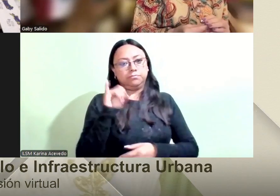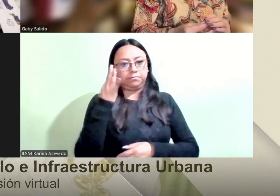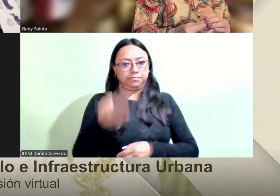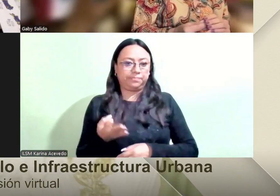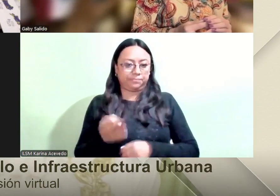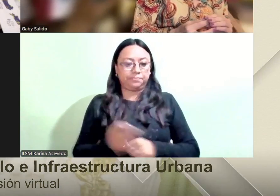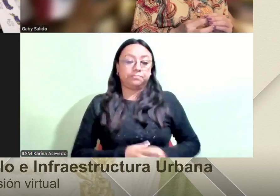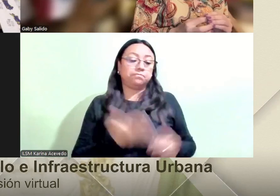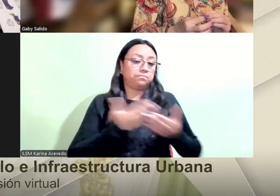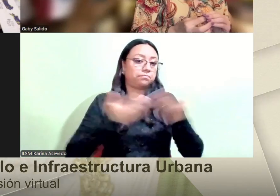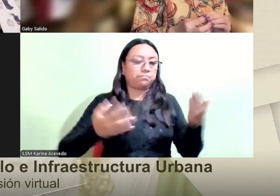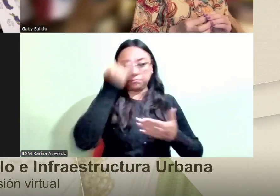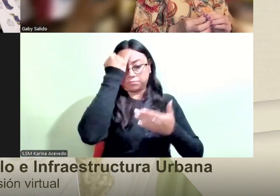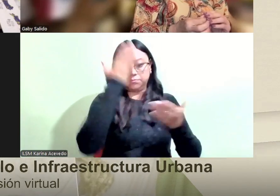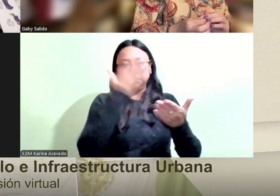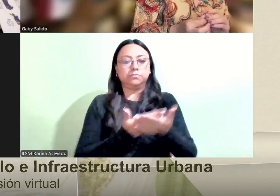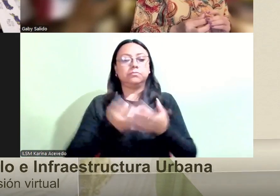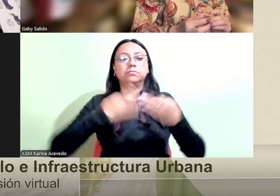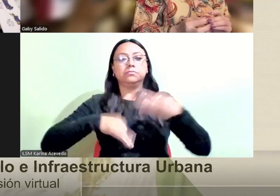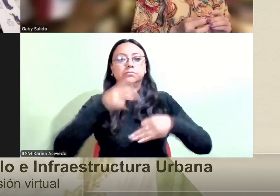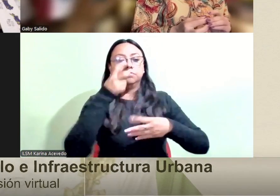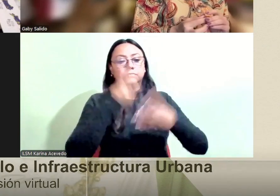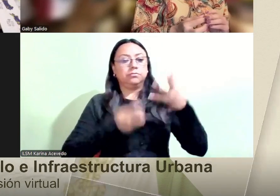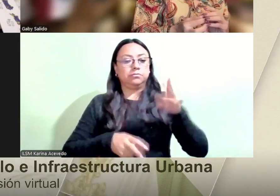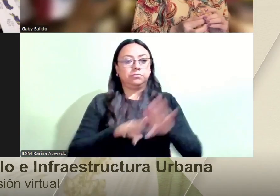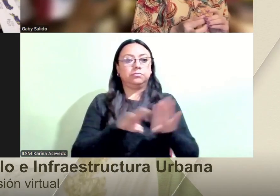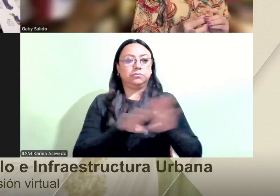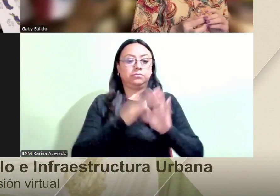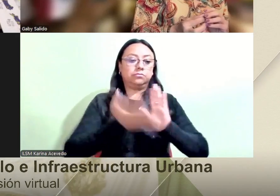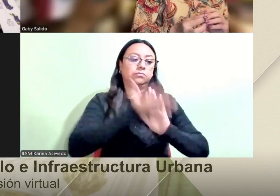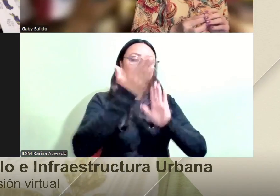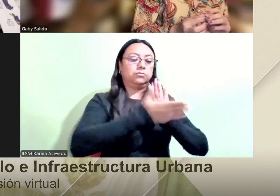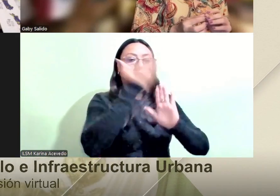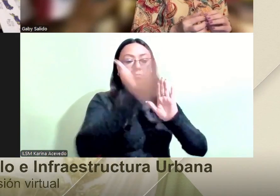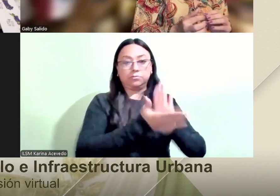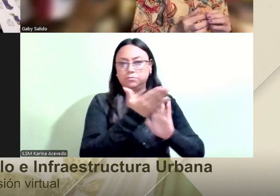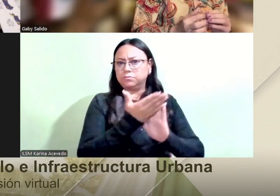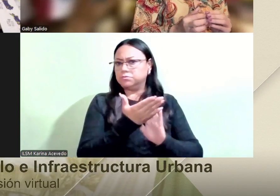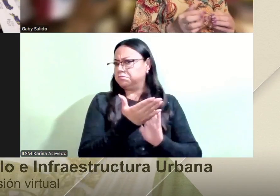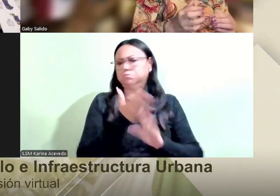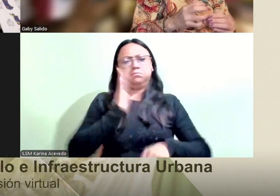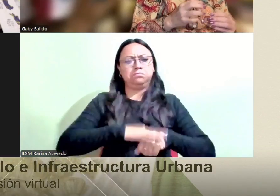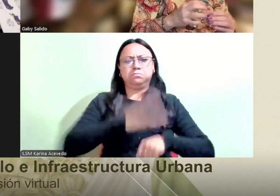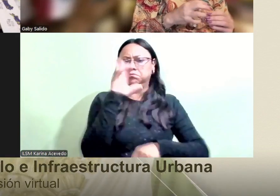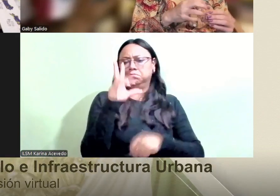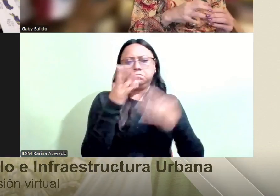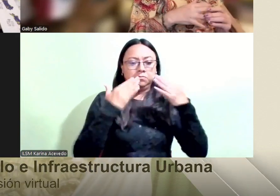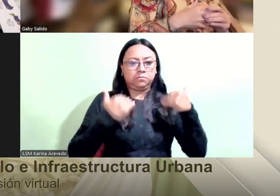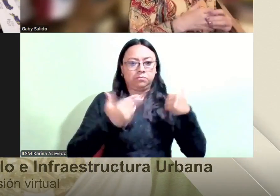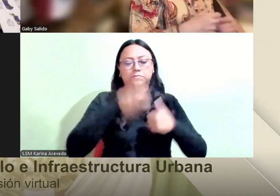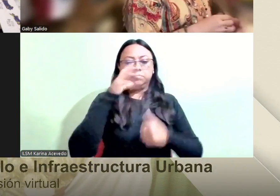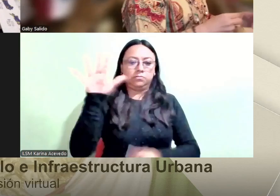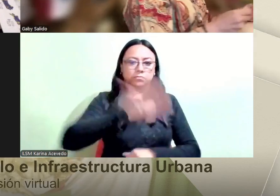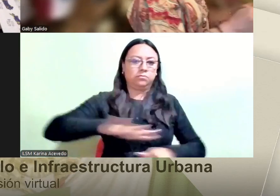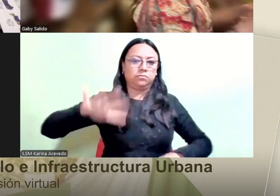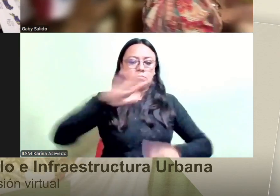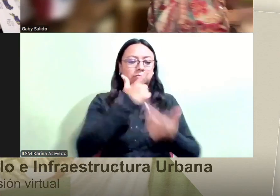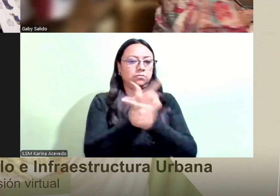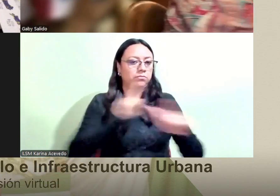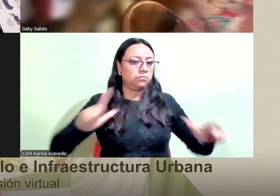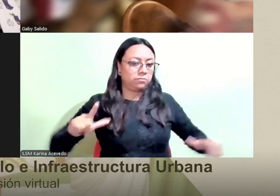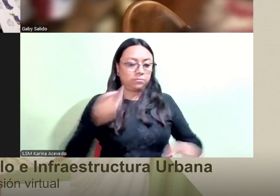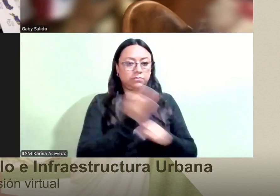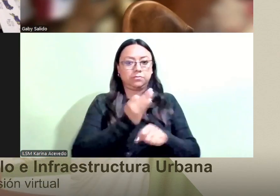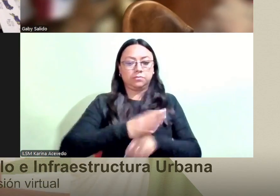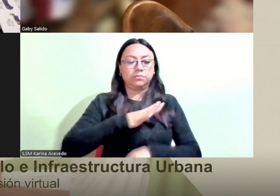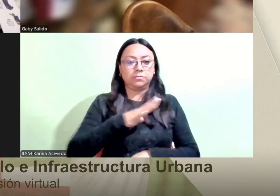la iniciativa que se dictamina no propone incremento de superficie de desplante, lo que garantiza que el área libre actualmente establecida